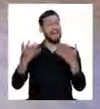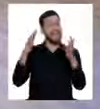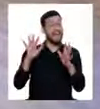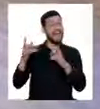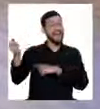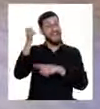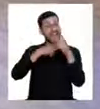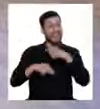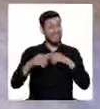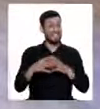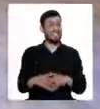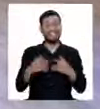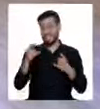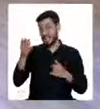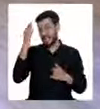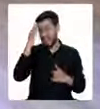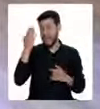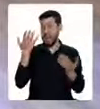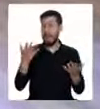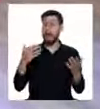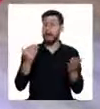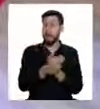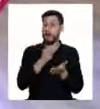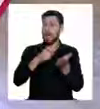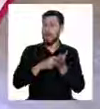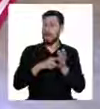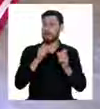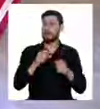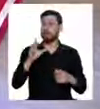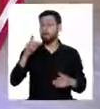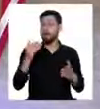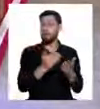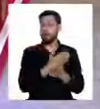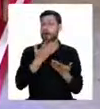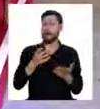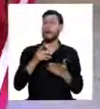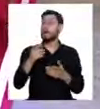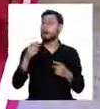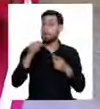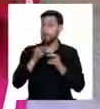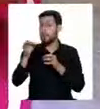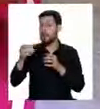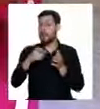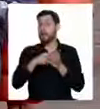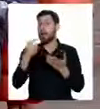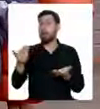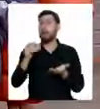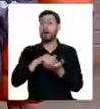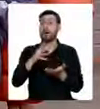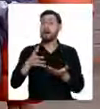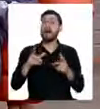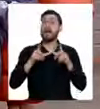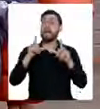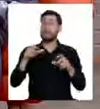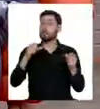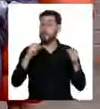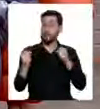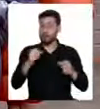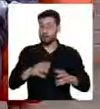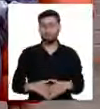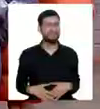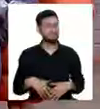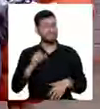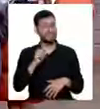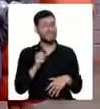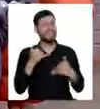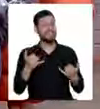De regreso, y tú sabías que hay nuevos requisitos para nuevos requisitos y plazos para la revalidación de tu licencia de conducir.